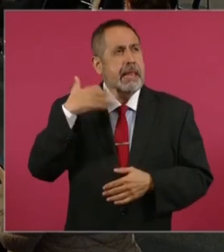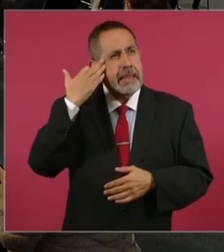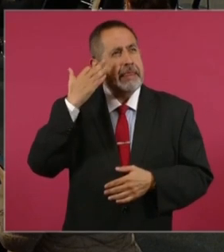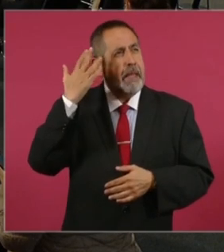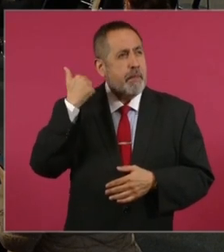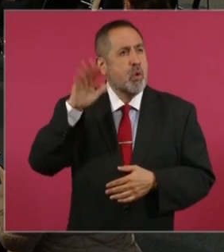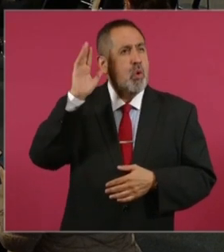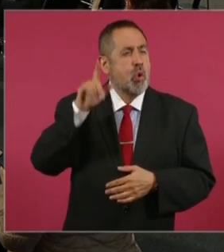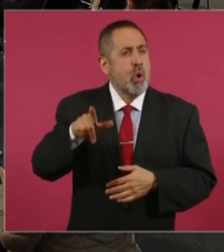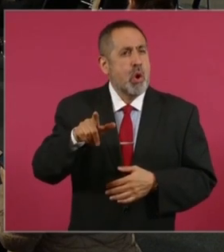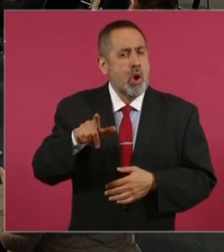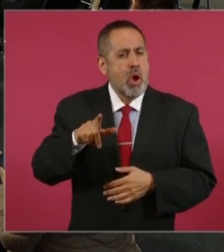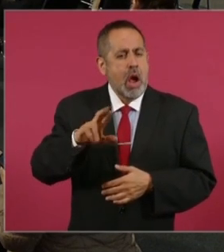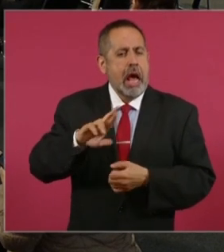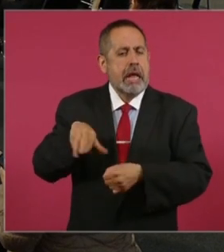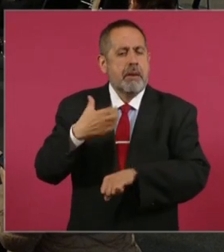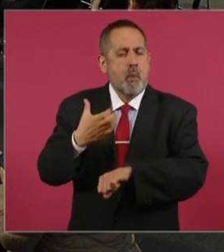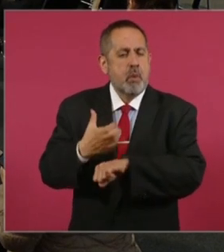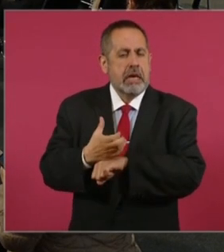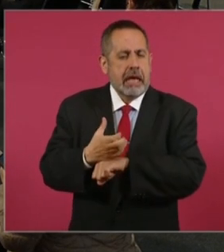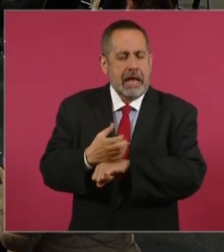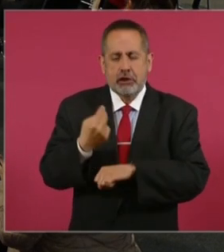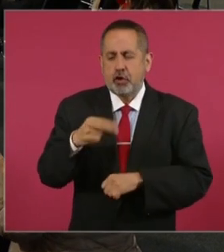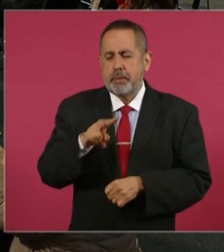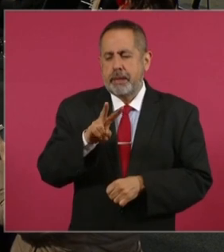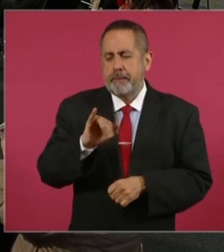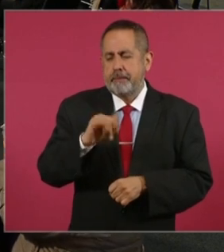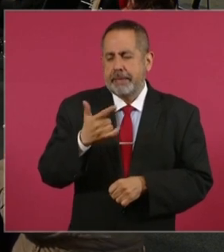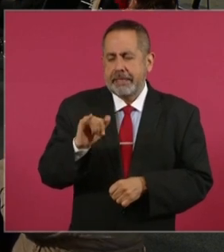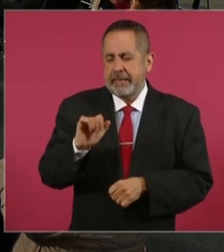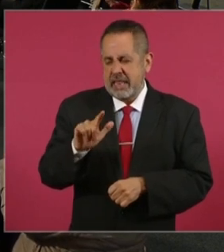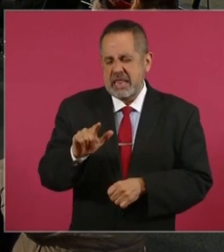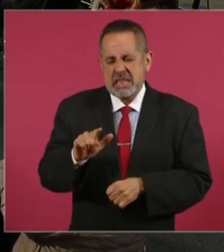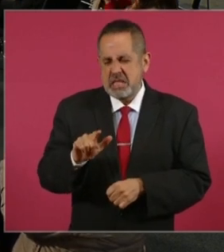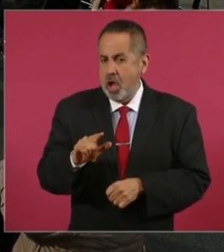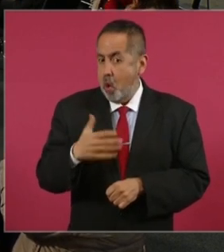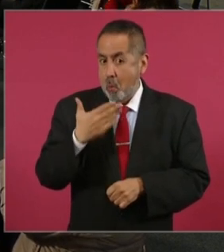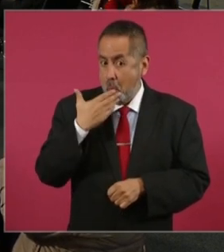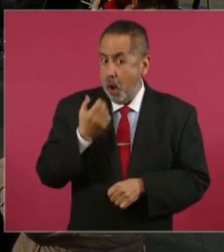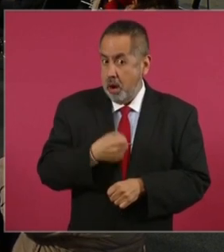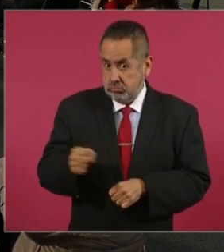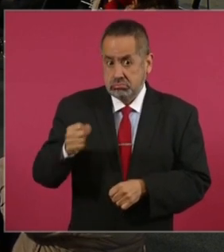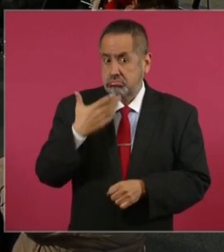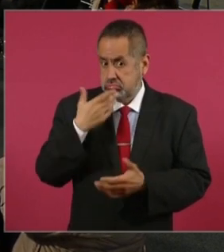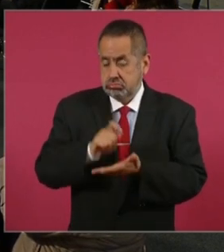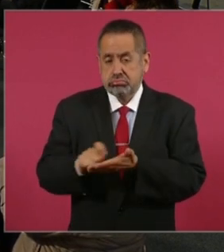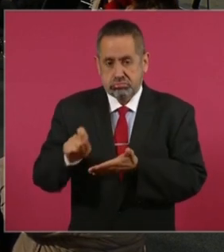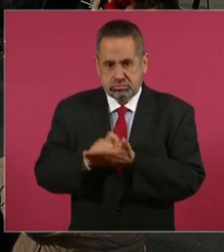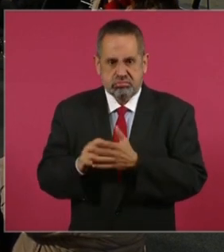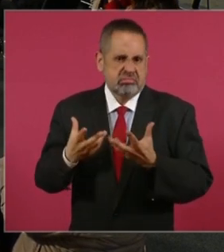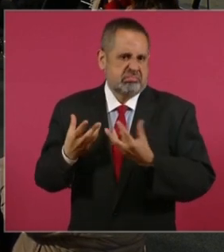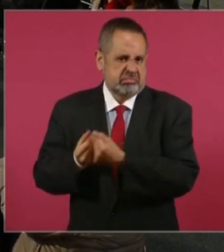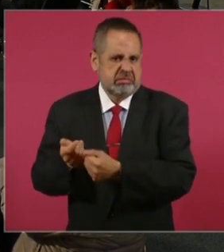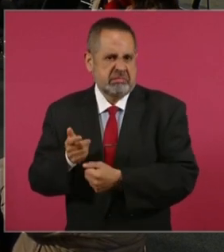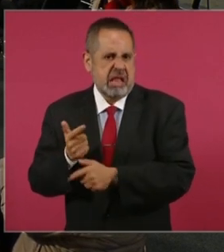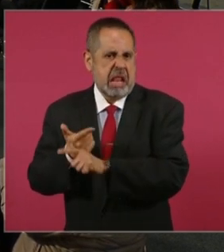época de la República Restaurada, Vigil, gran periodista mexicano, liberal.